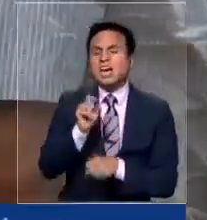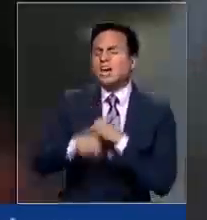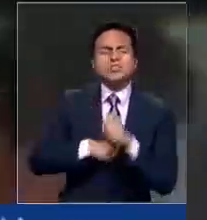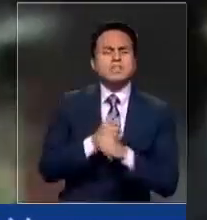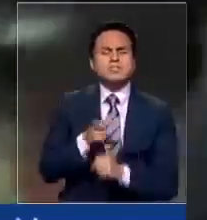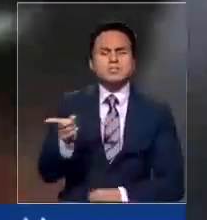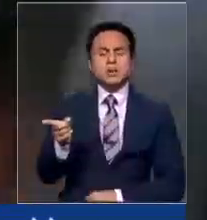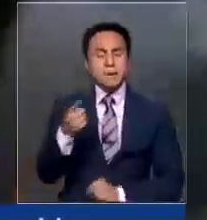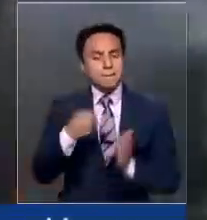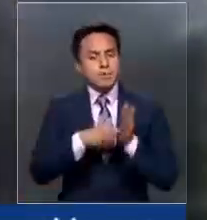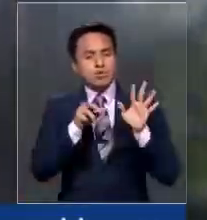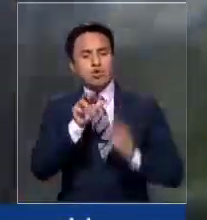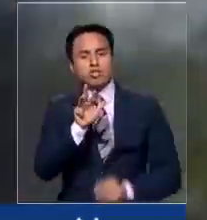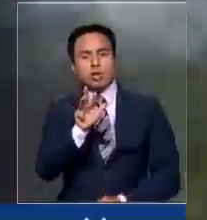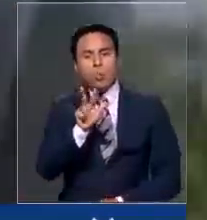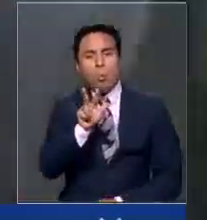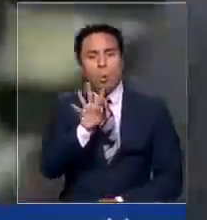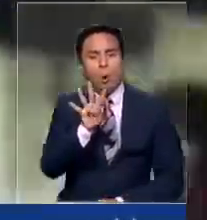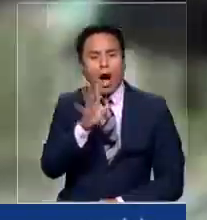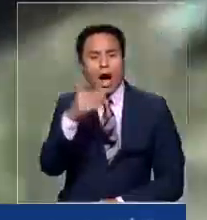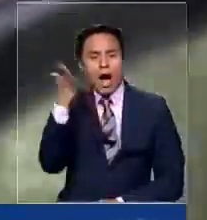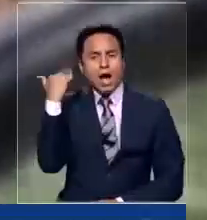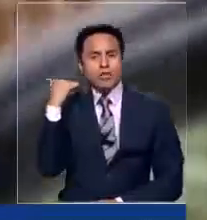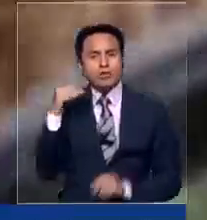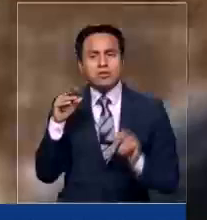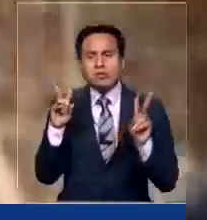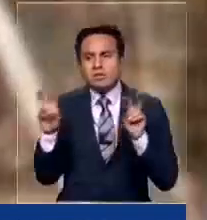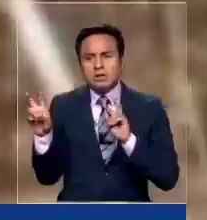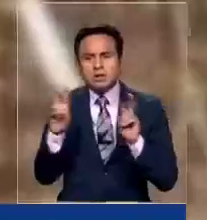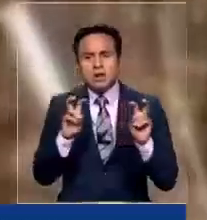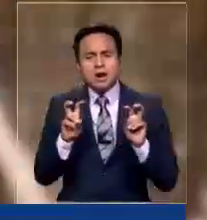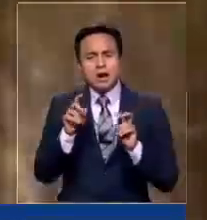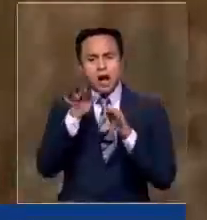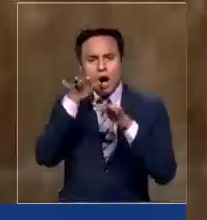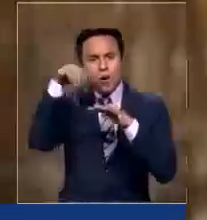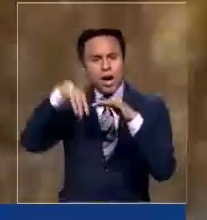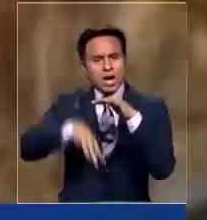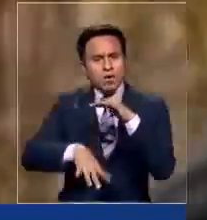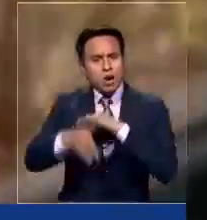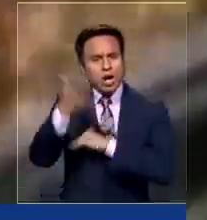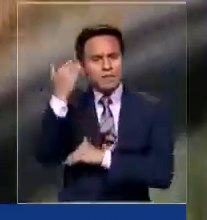de 1984 bastante